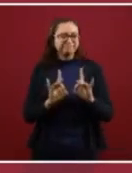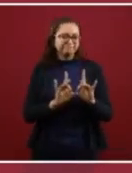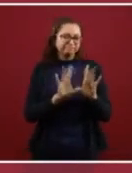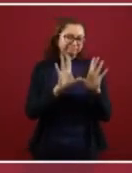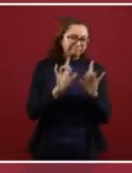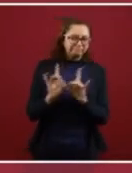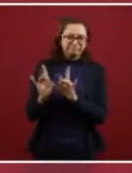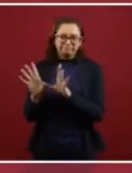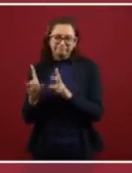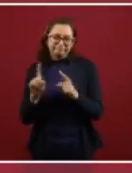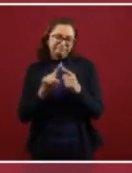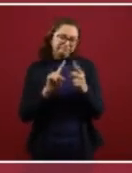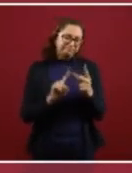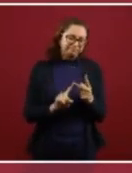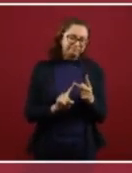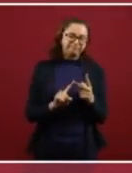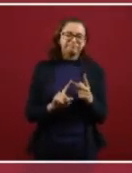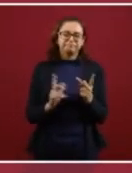circunstancias. Una,